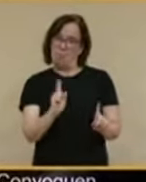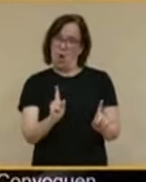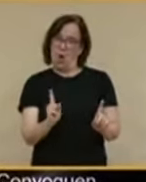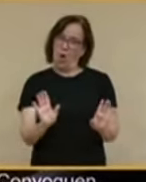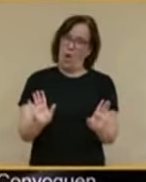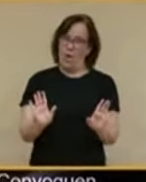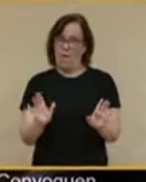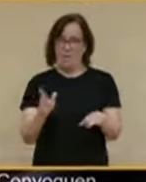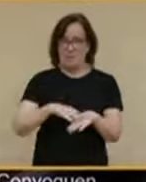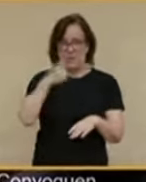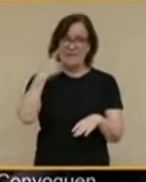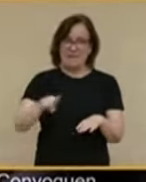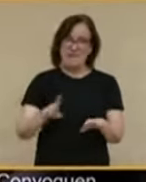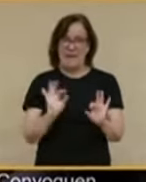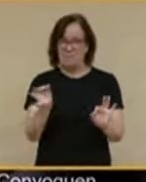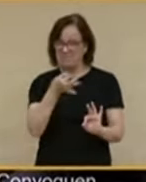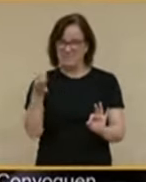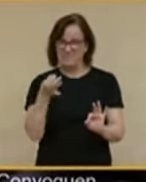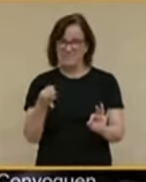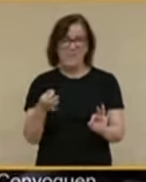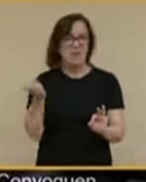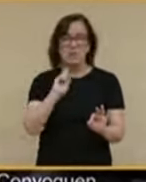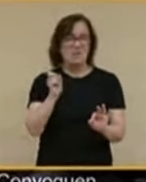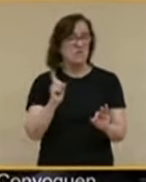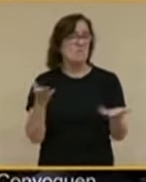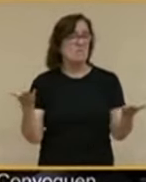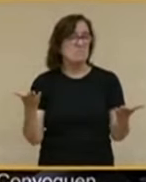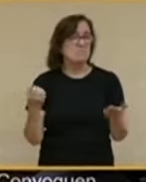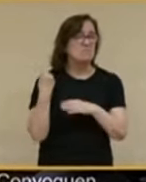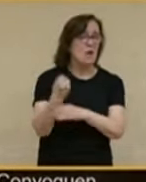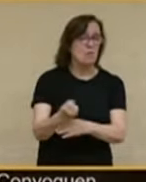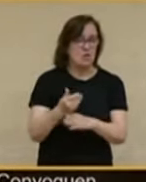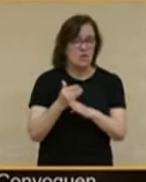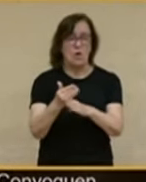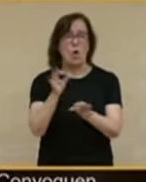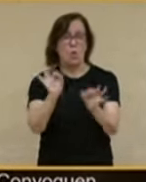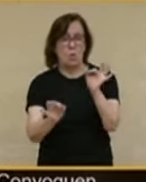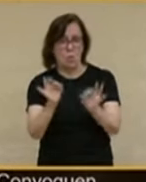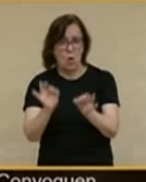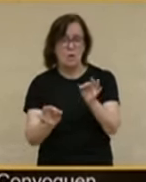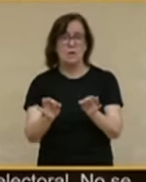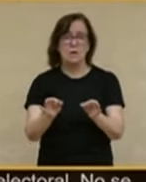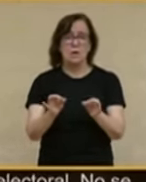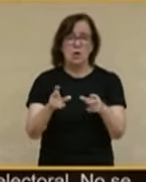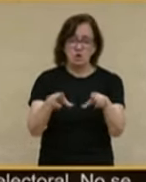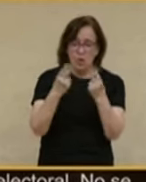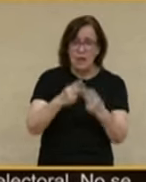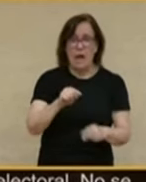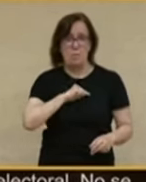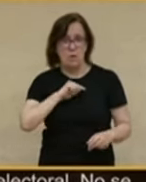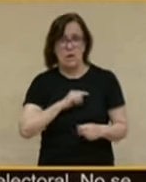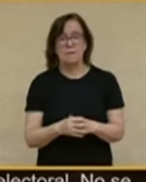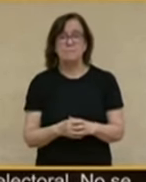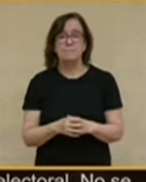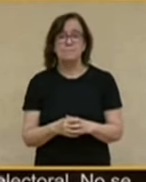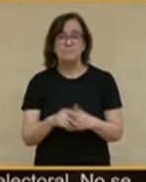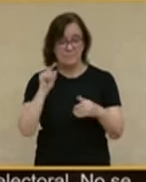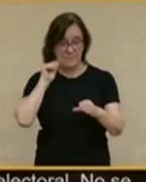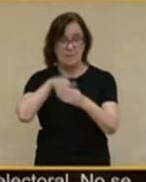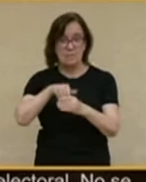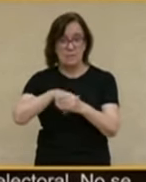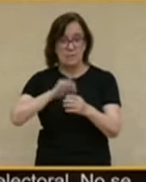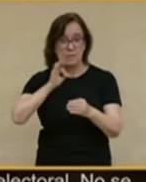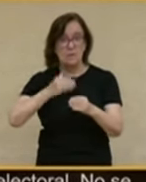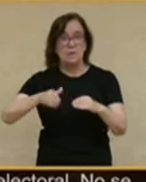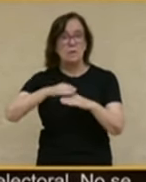No se atreven porque saben perfectamente que no cuentan con el aval suficiente, ni jurídico, ni social, ni moral. En esta votación va a